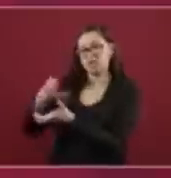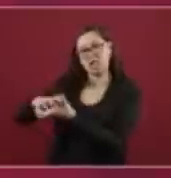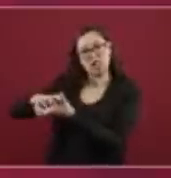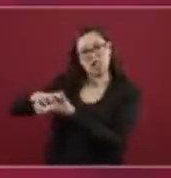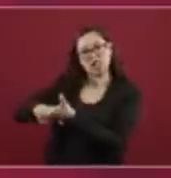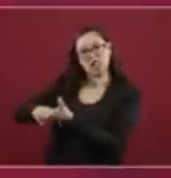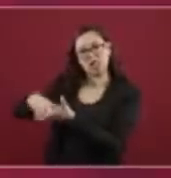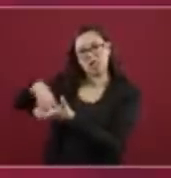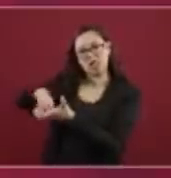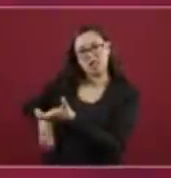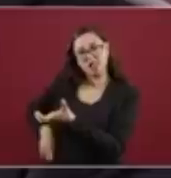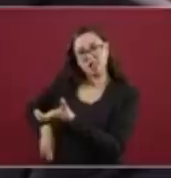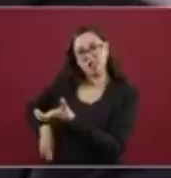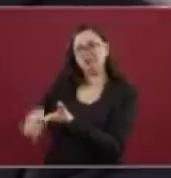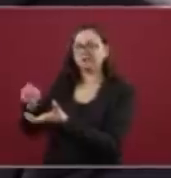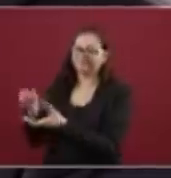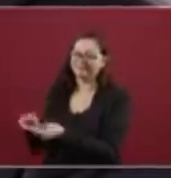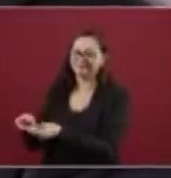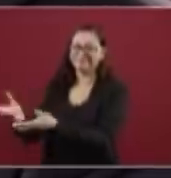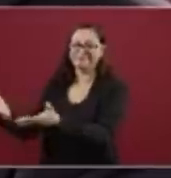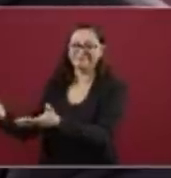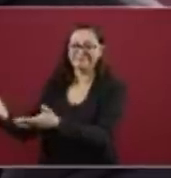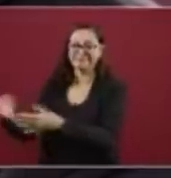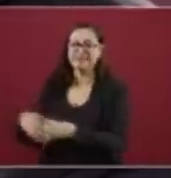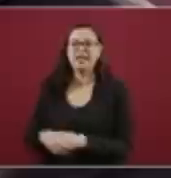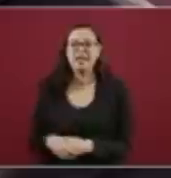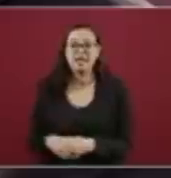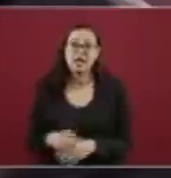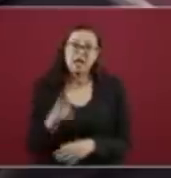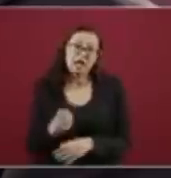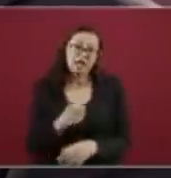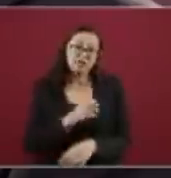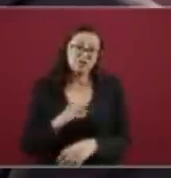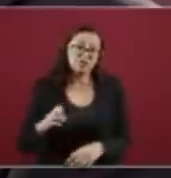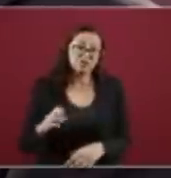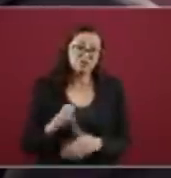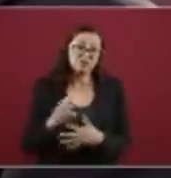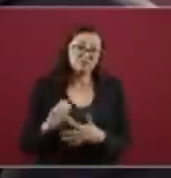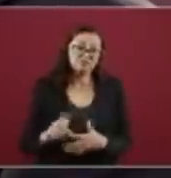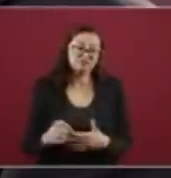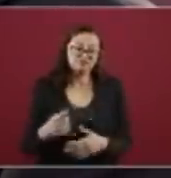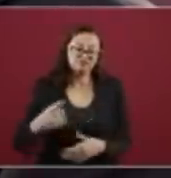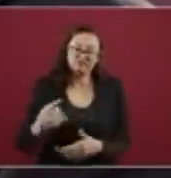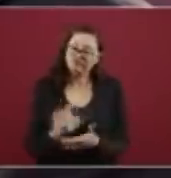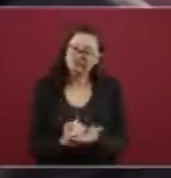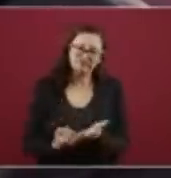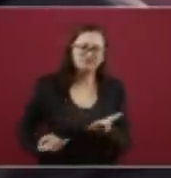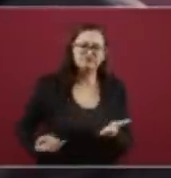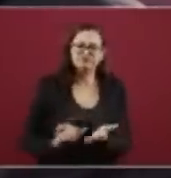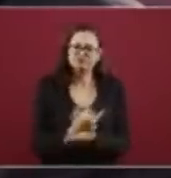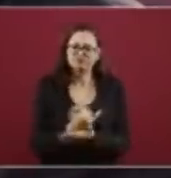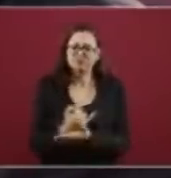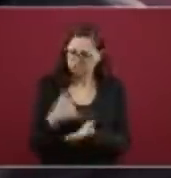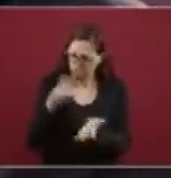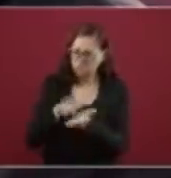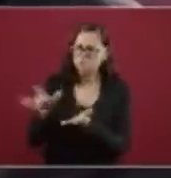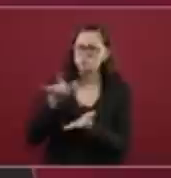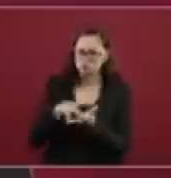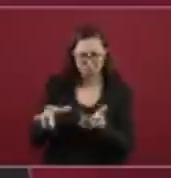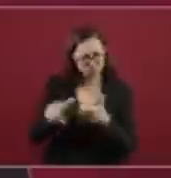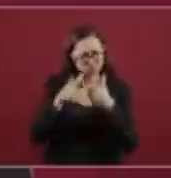Entonces se decidió que todo el apoyo del gobierno se entregue de manera directa,